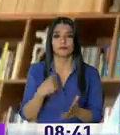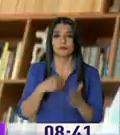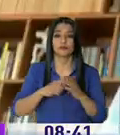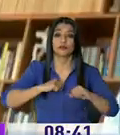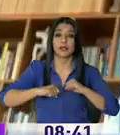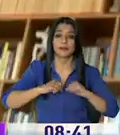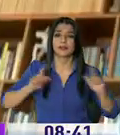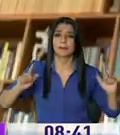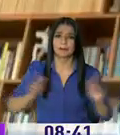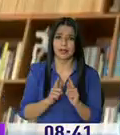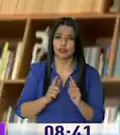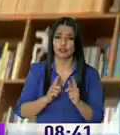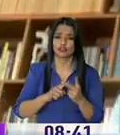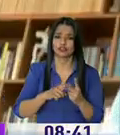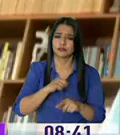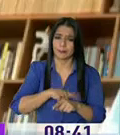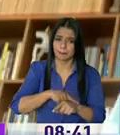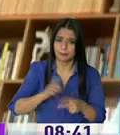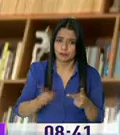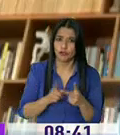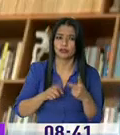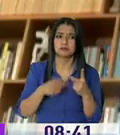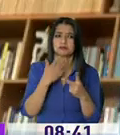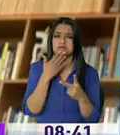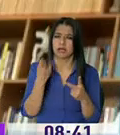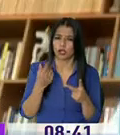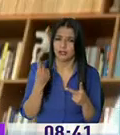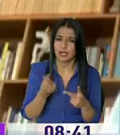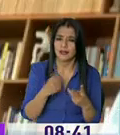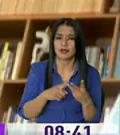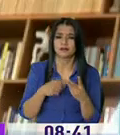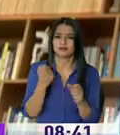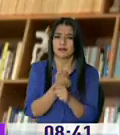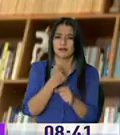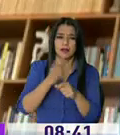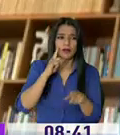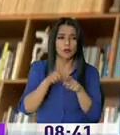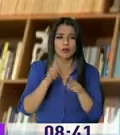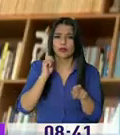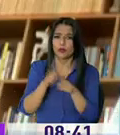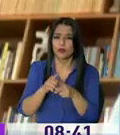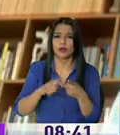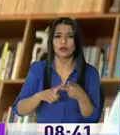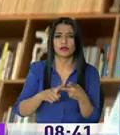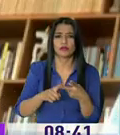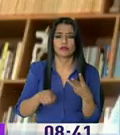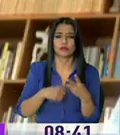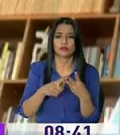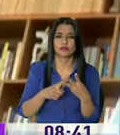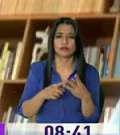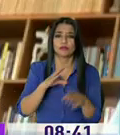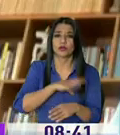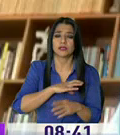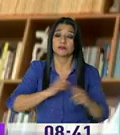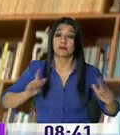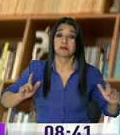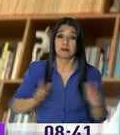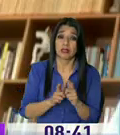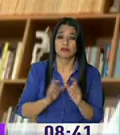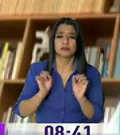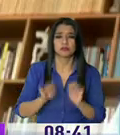tramitología, ser mucho más eficientes, trabajar más en concesiones, bajar el tamaño del aparato del municipio, pero